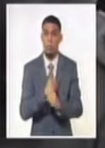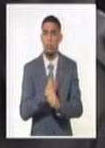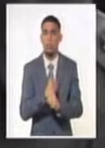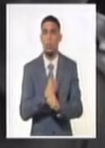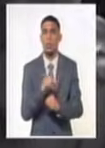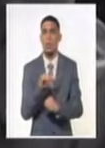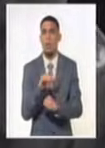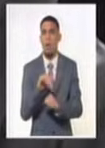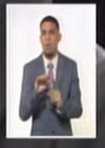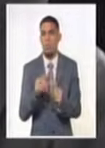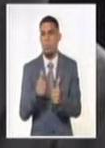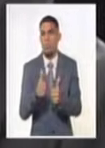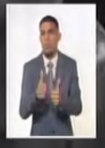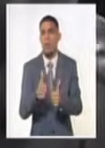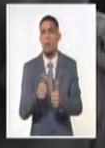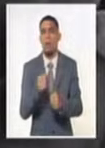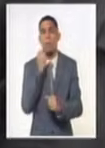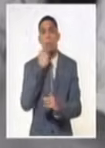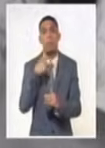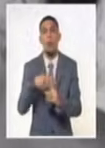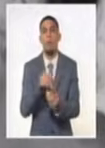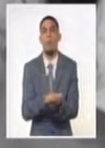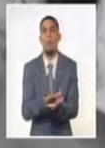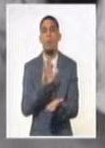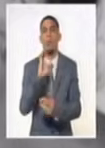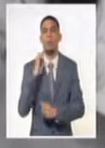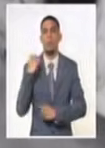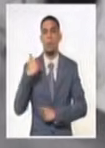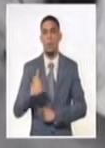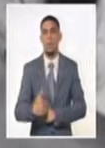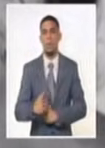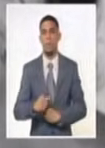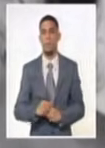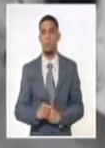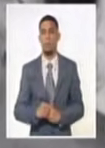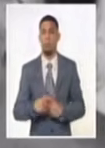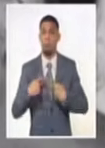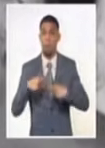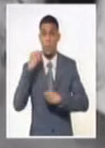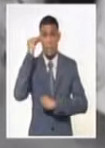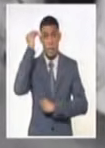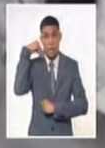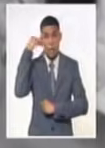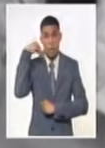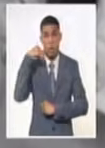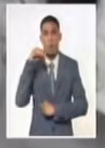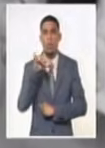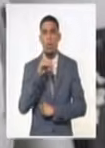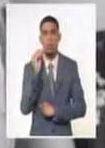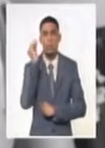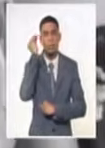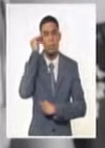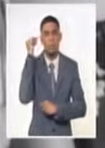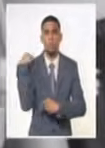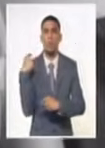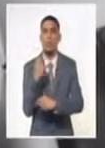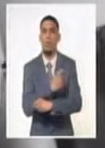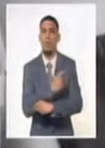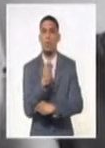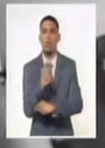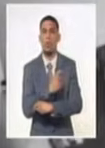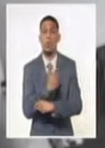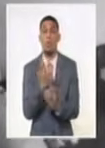ellas un compromiso moral. Hay que saber aprender de los profesores que llevan